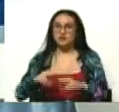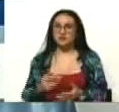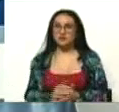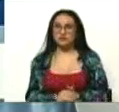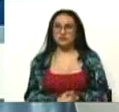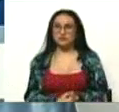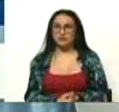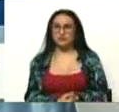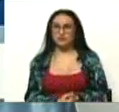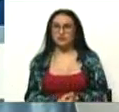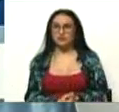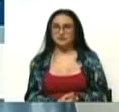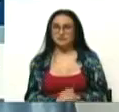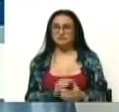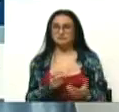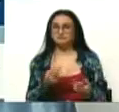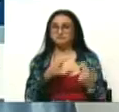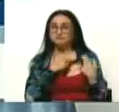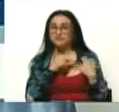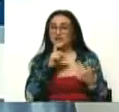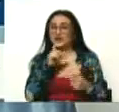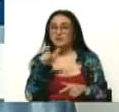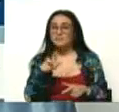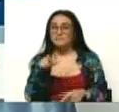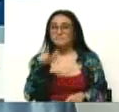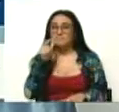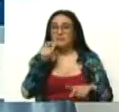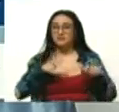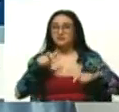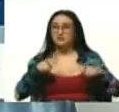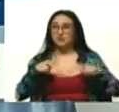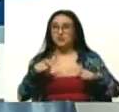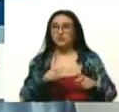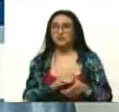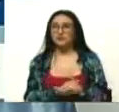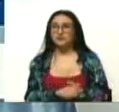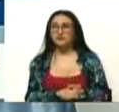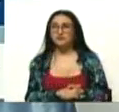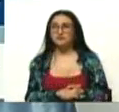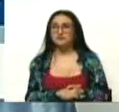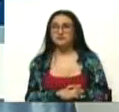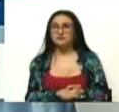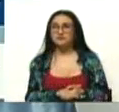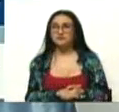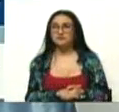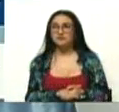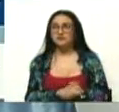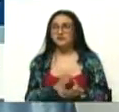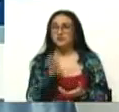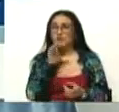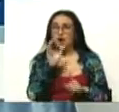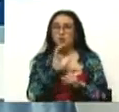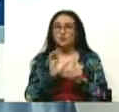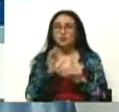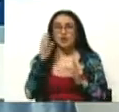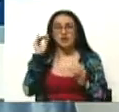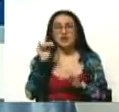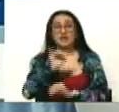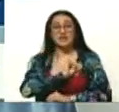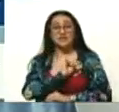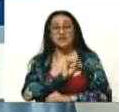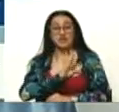a manos de personas totalmente transculturizadas, porque la identidad